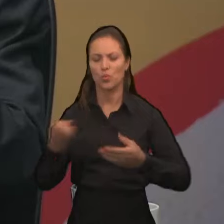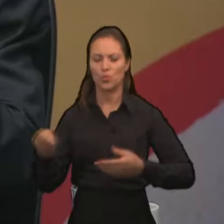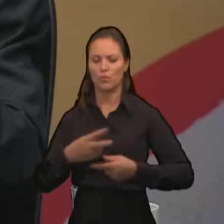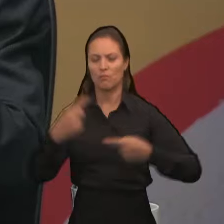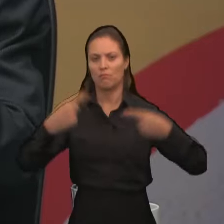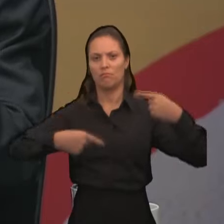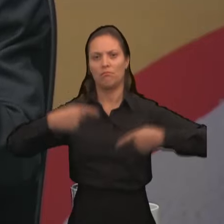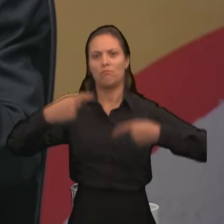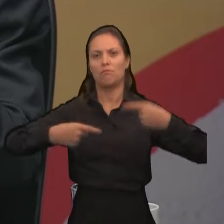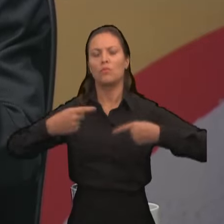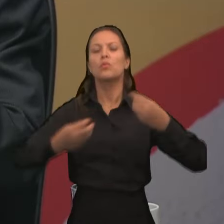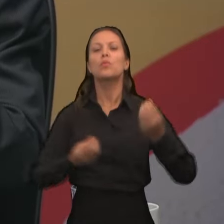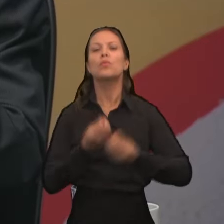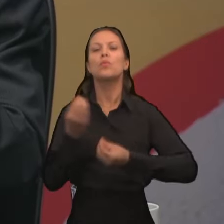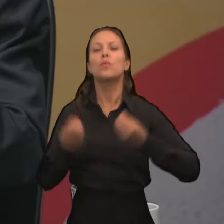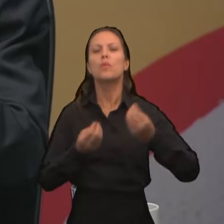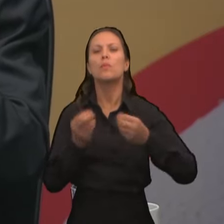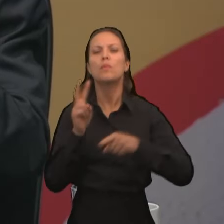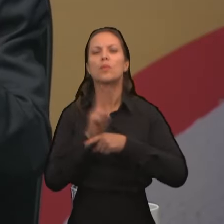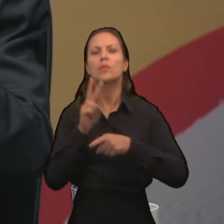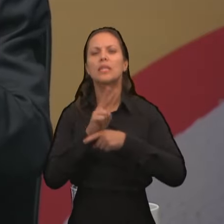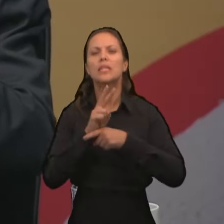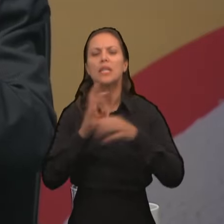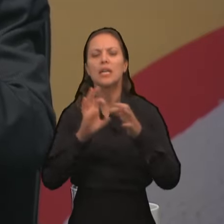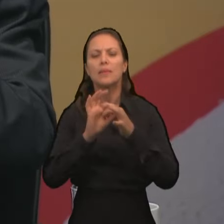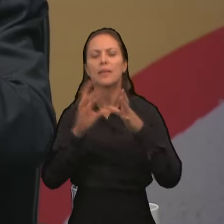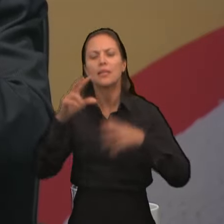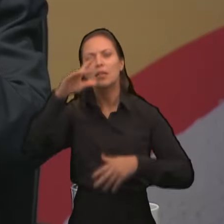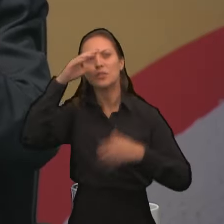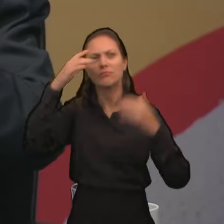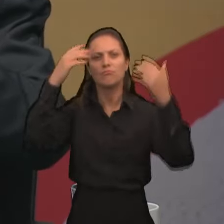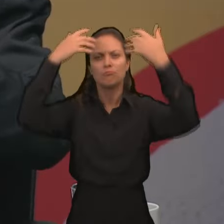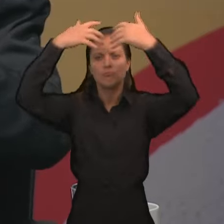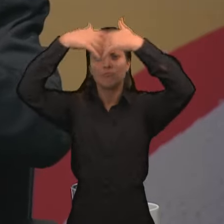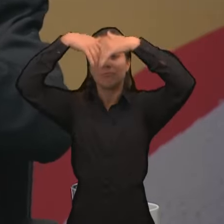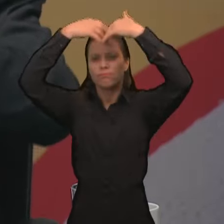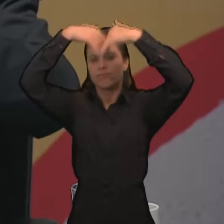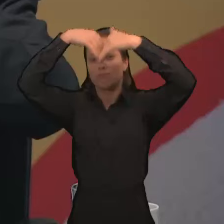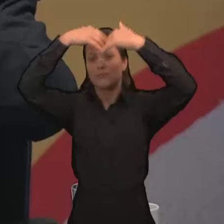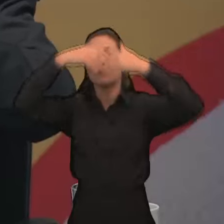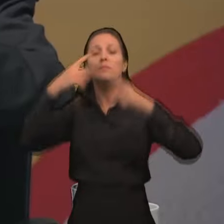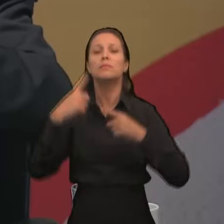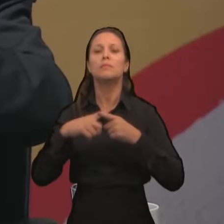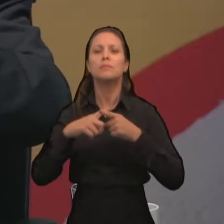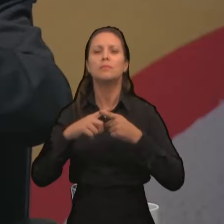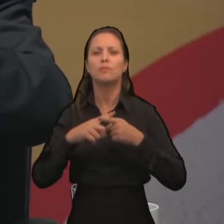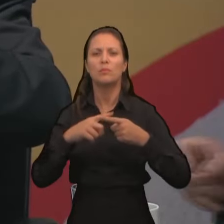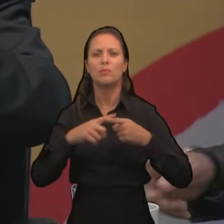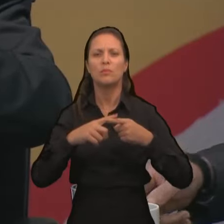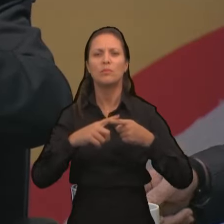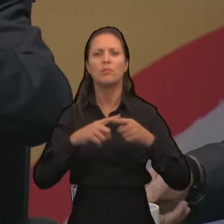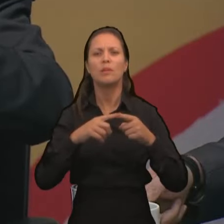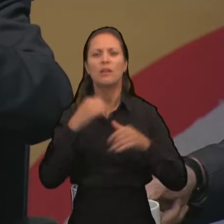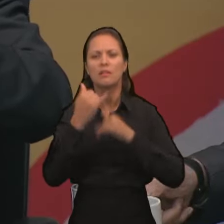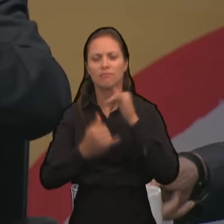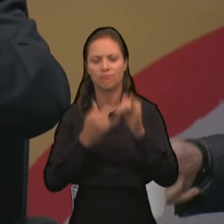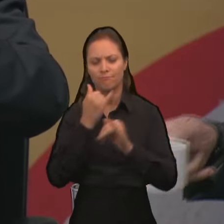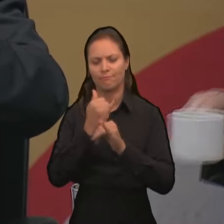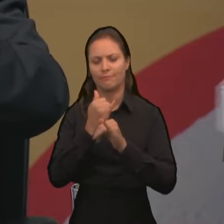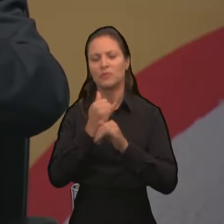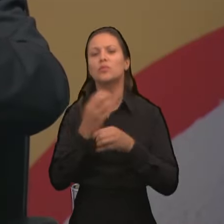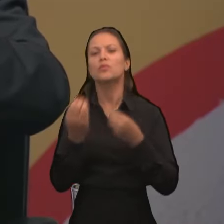para proteger la libertad cognitiva de las personas, porque las plataformas digitales son capaces